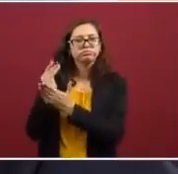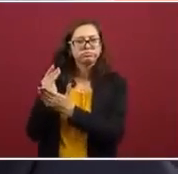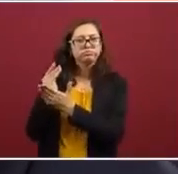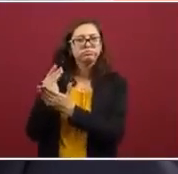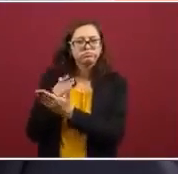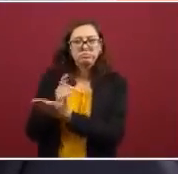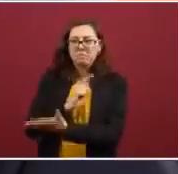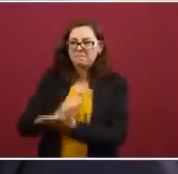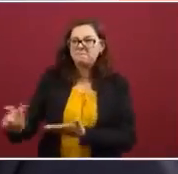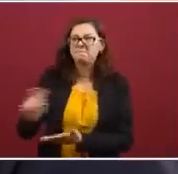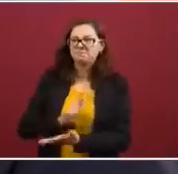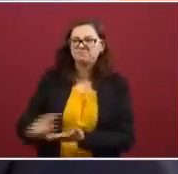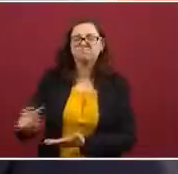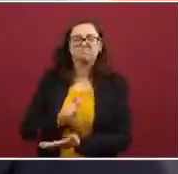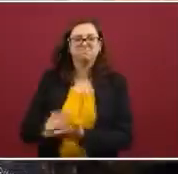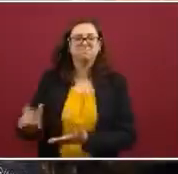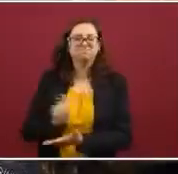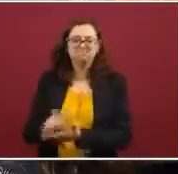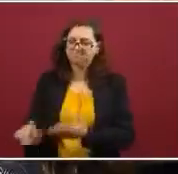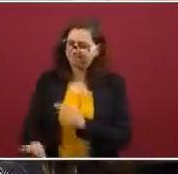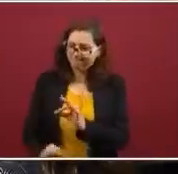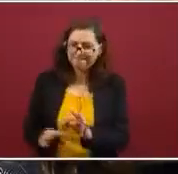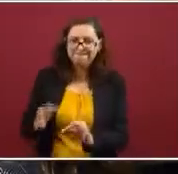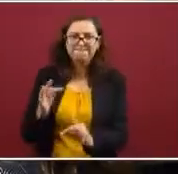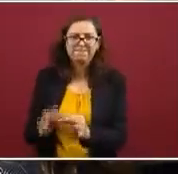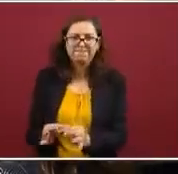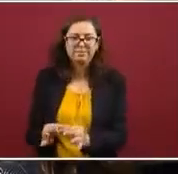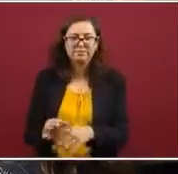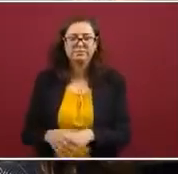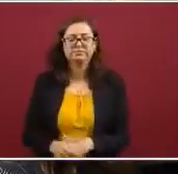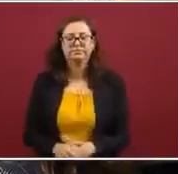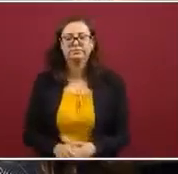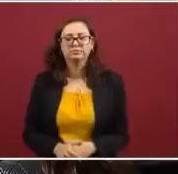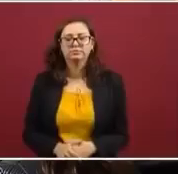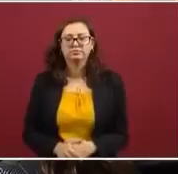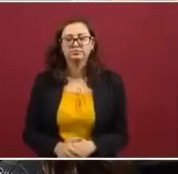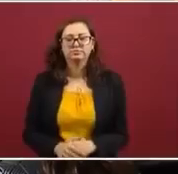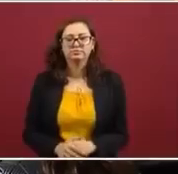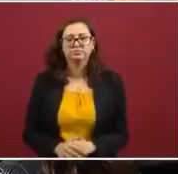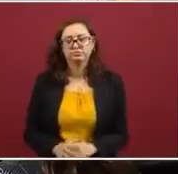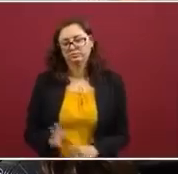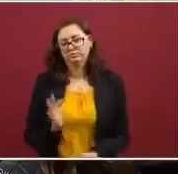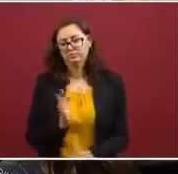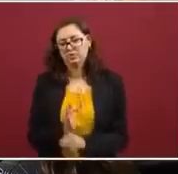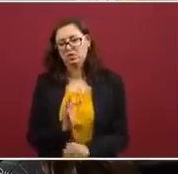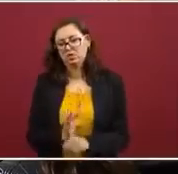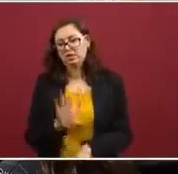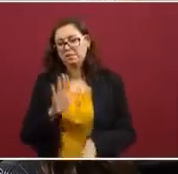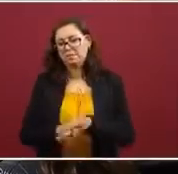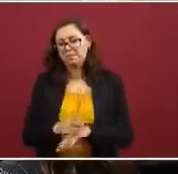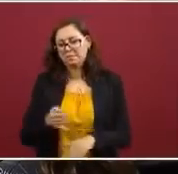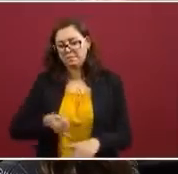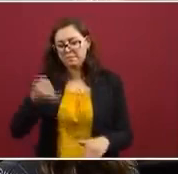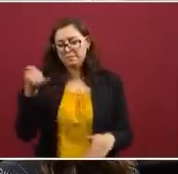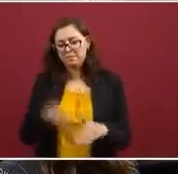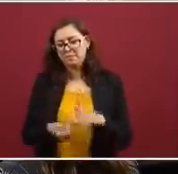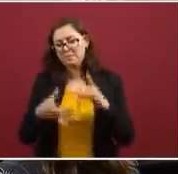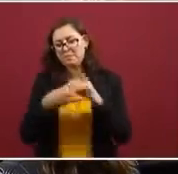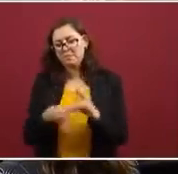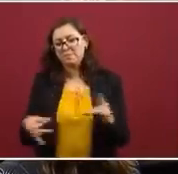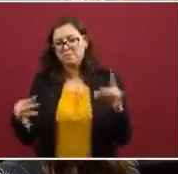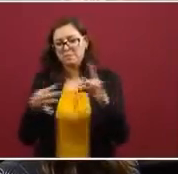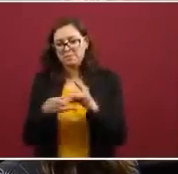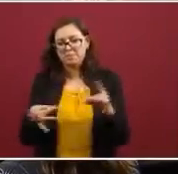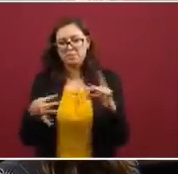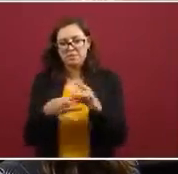legada. A este respecto, se referirá en breve el doctor Carlos Urzúa,